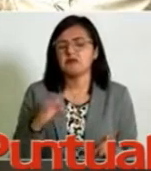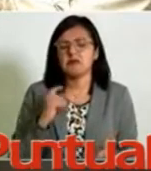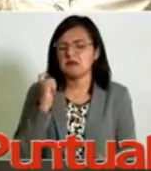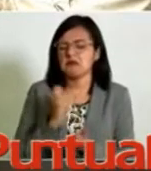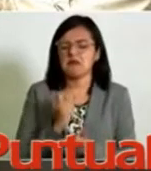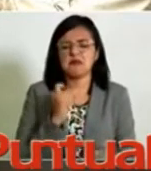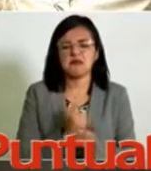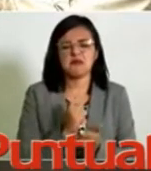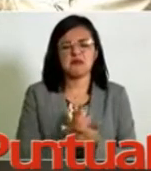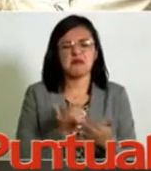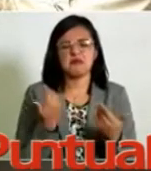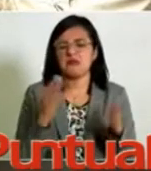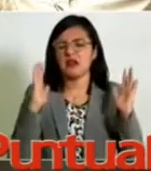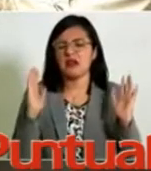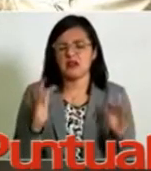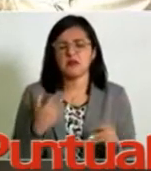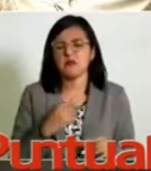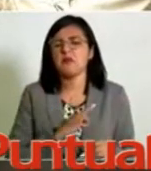dádivas